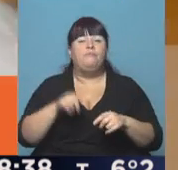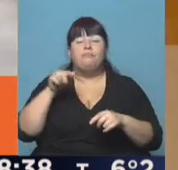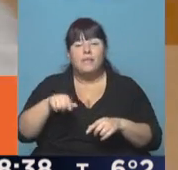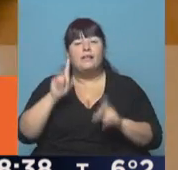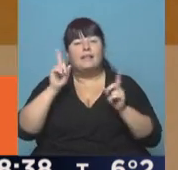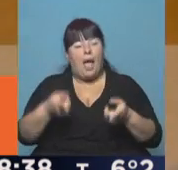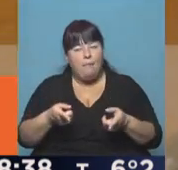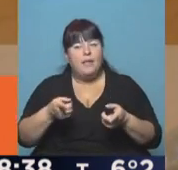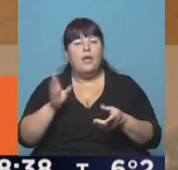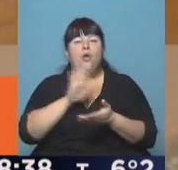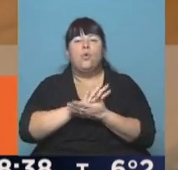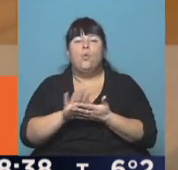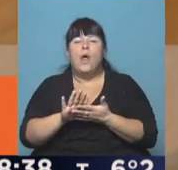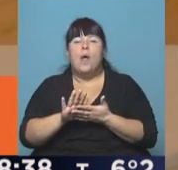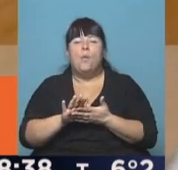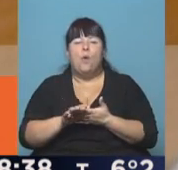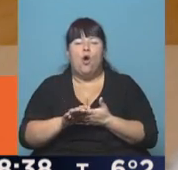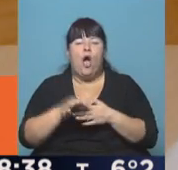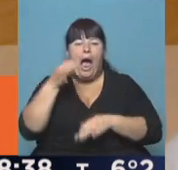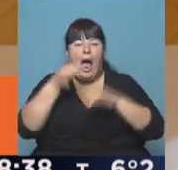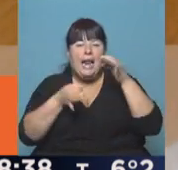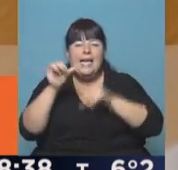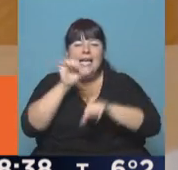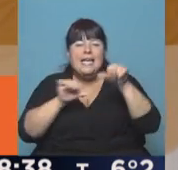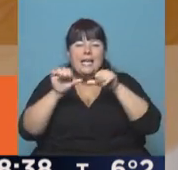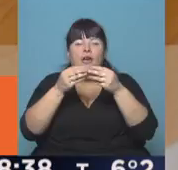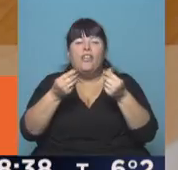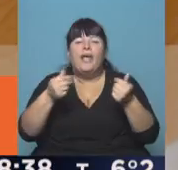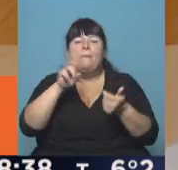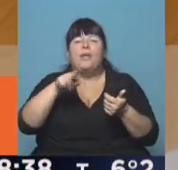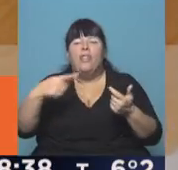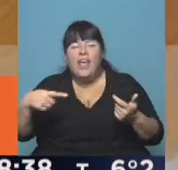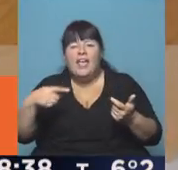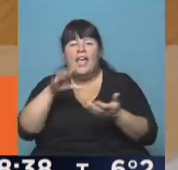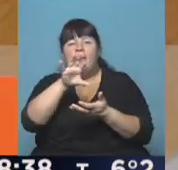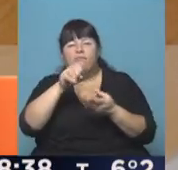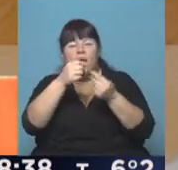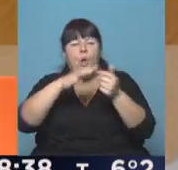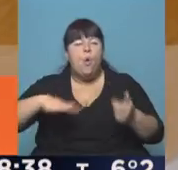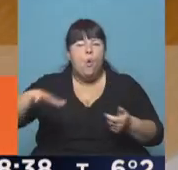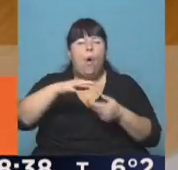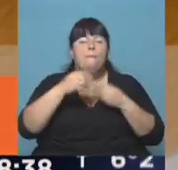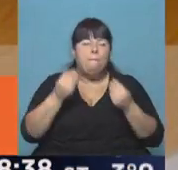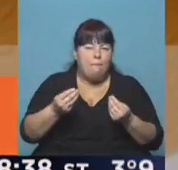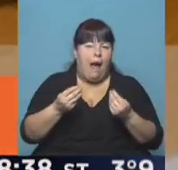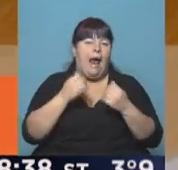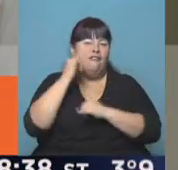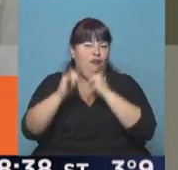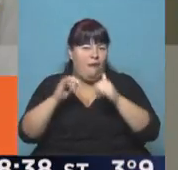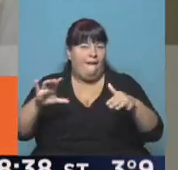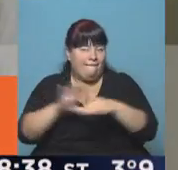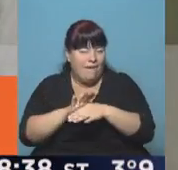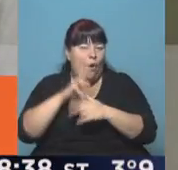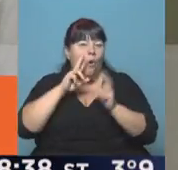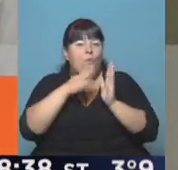están incorporando también el análisis químico de la composición de las pinturas del sustrato del espacio para aportar datos y poder